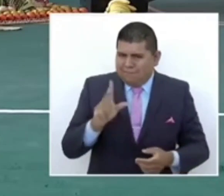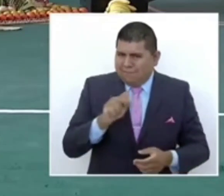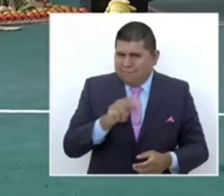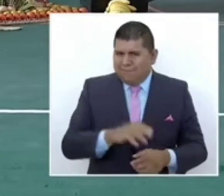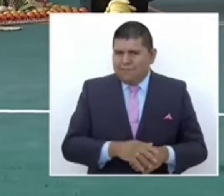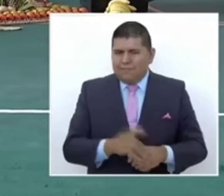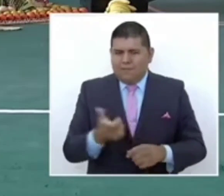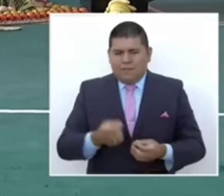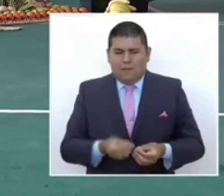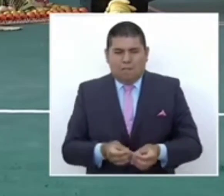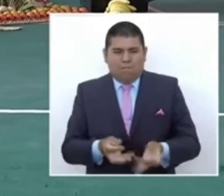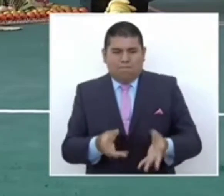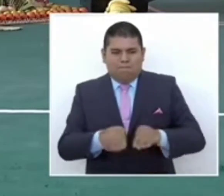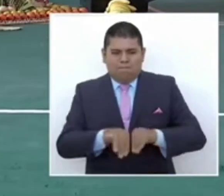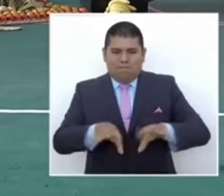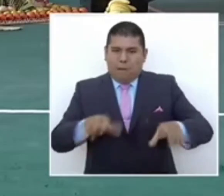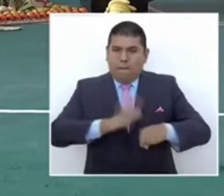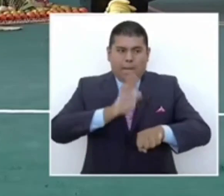no es permeable.